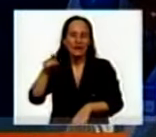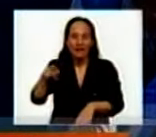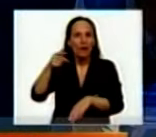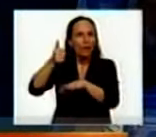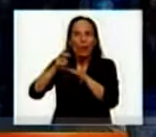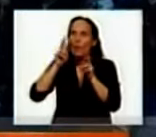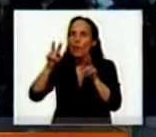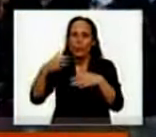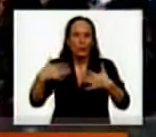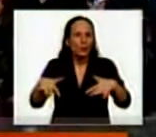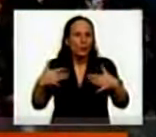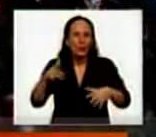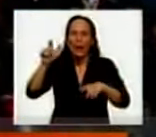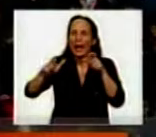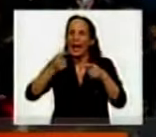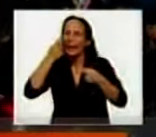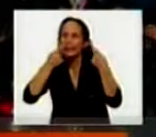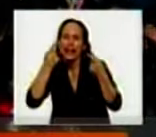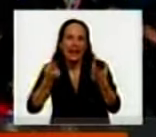era impresionante el desborde de interés,